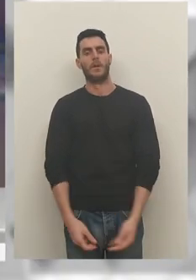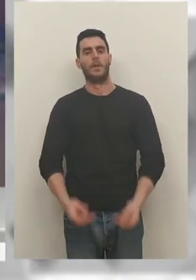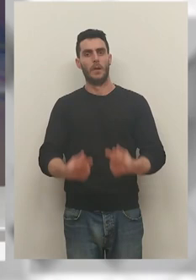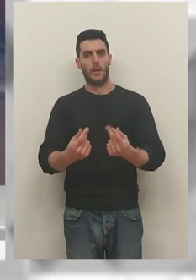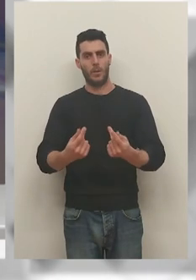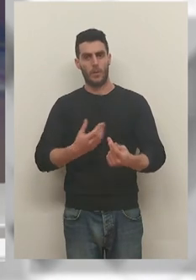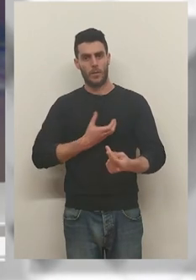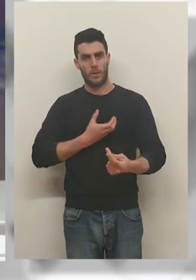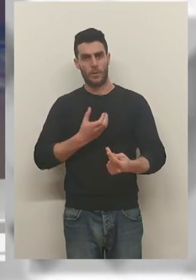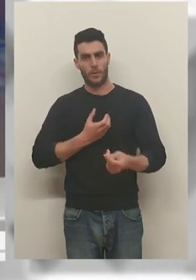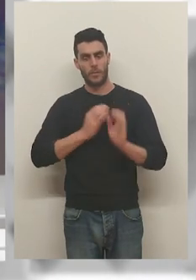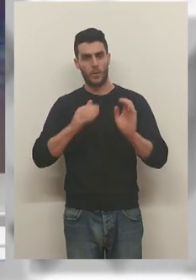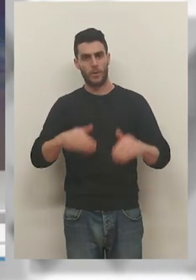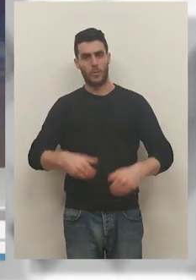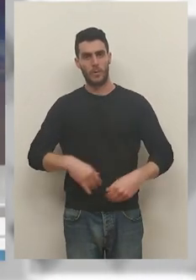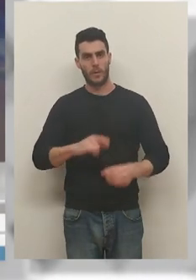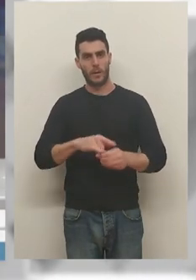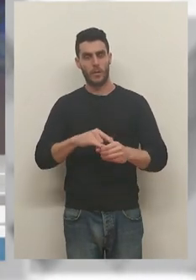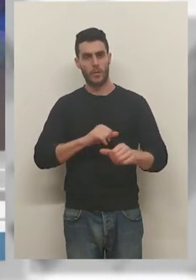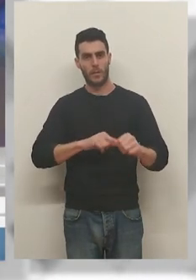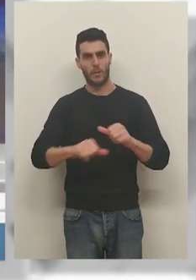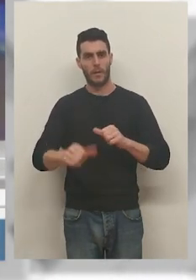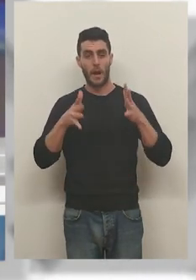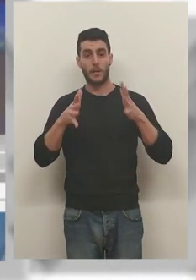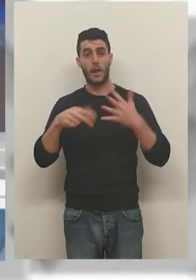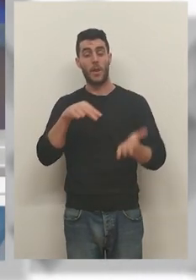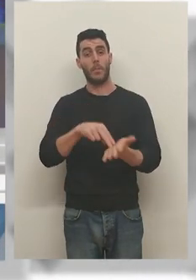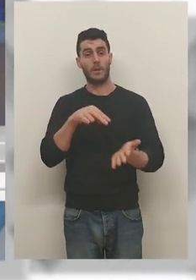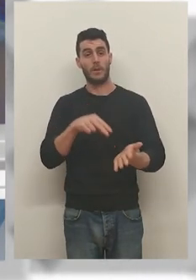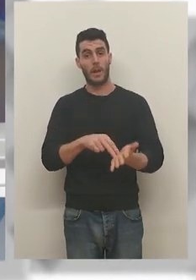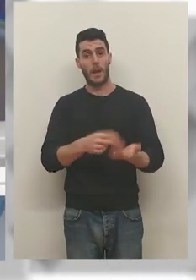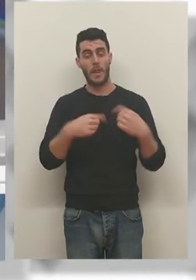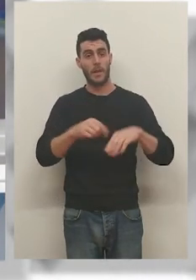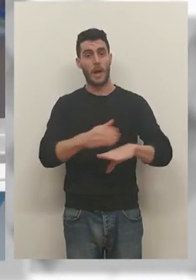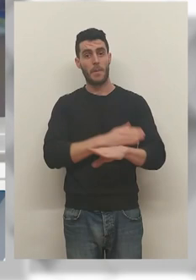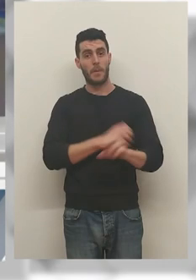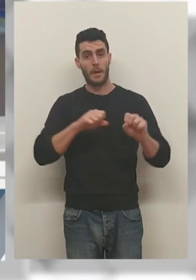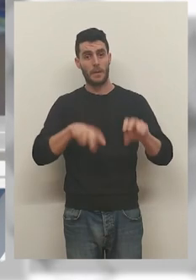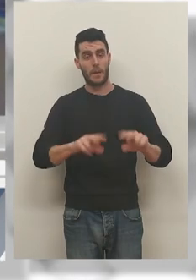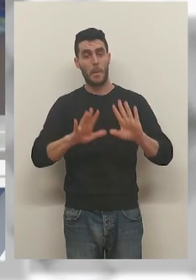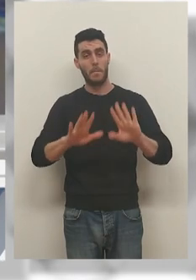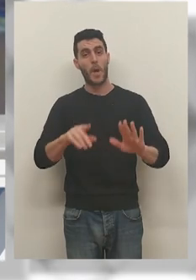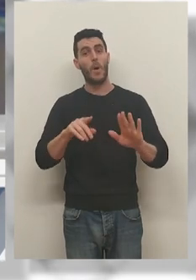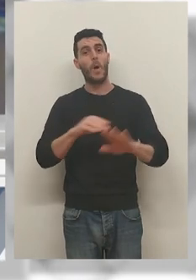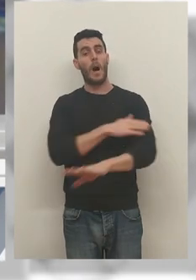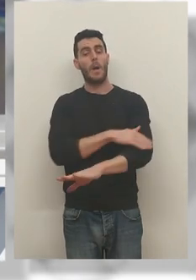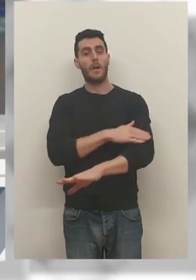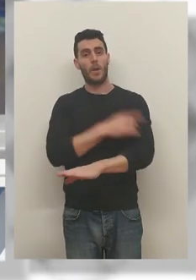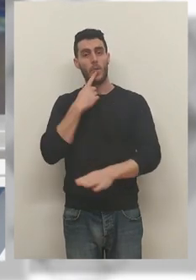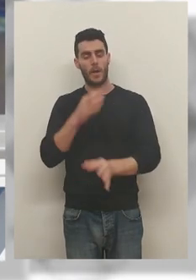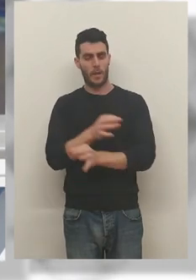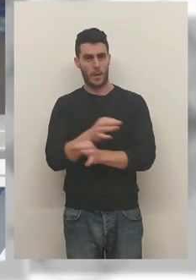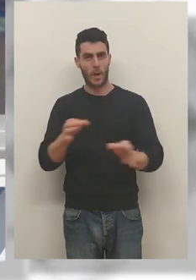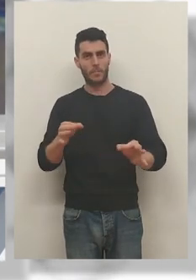en logroño el ayuntamiento recupera a partir del lunes la atención presencial sin necesidad de cita previa aunque esto según la administración